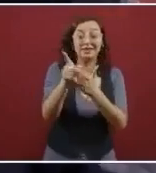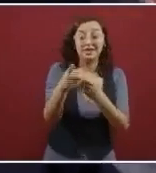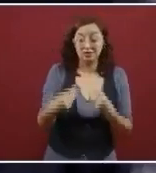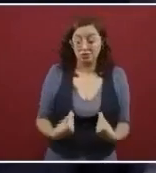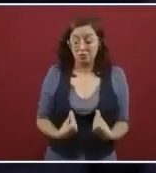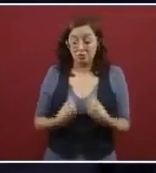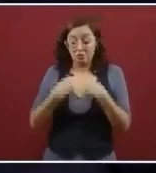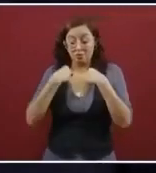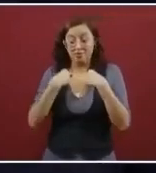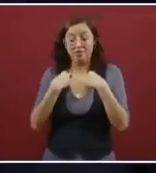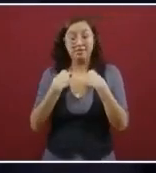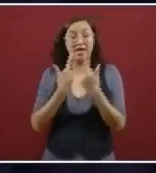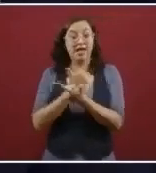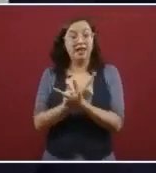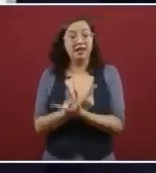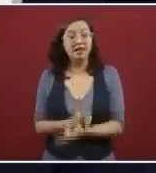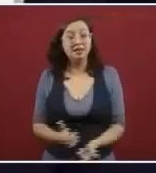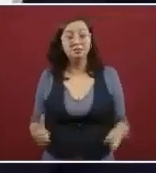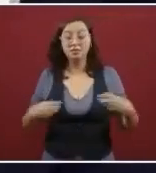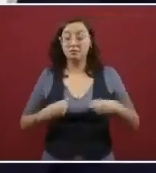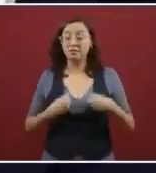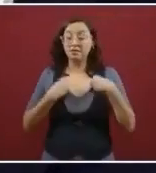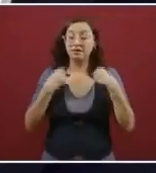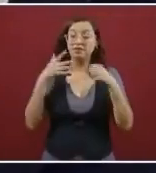libre de miseria.